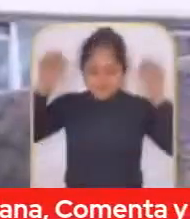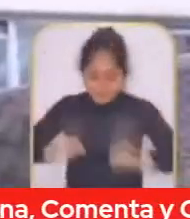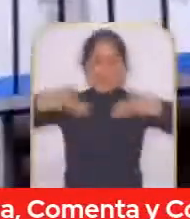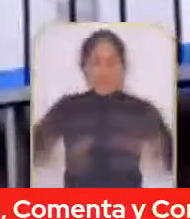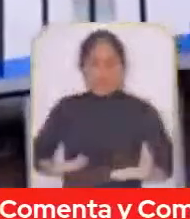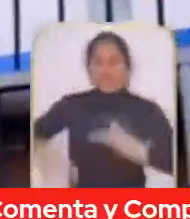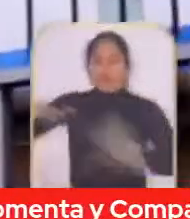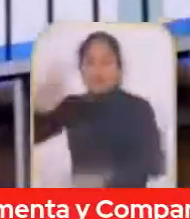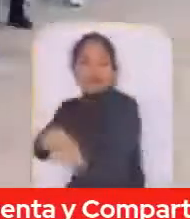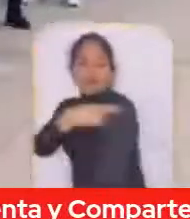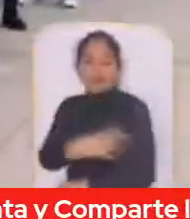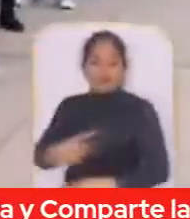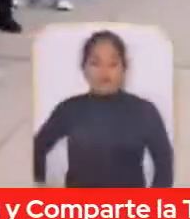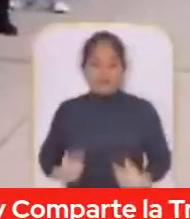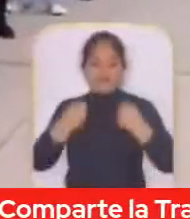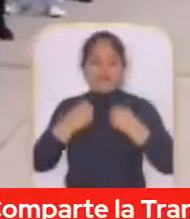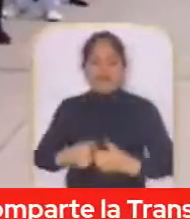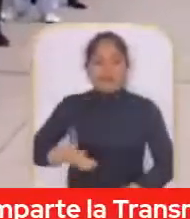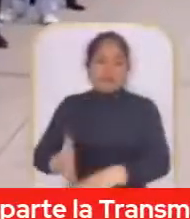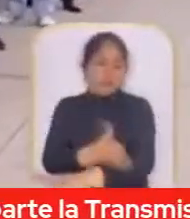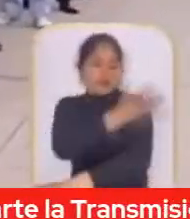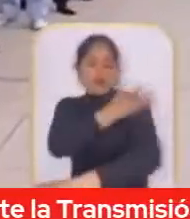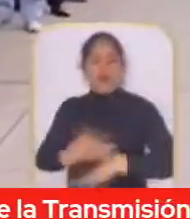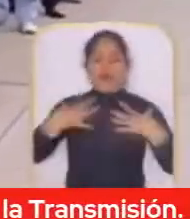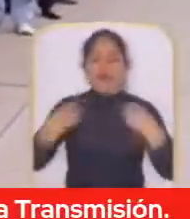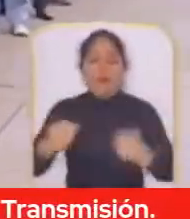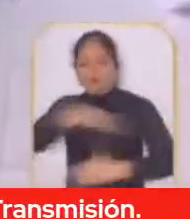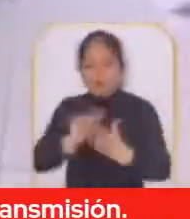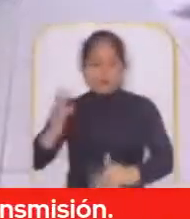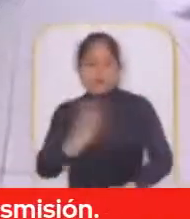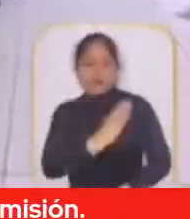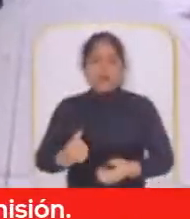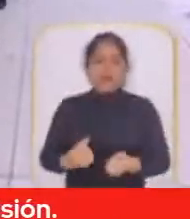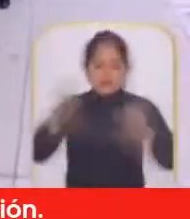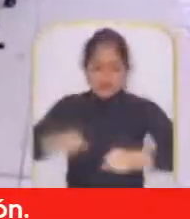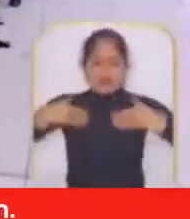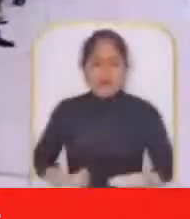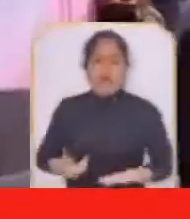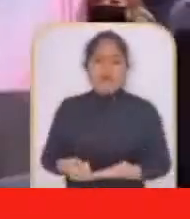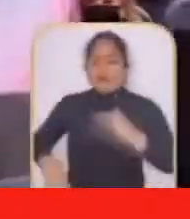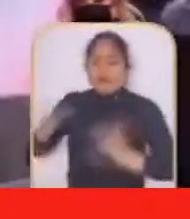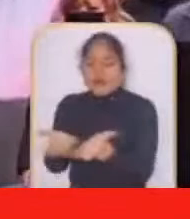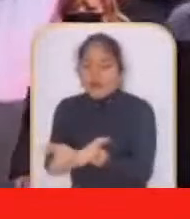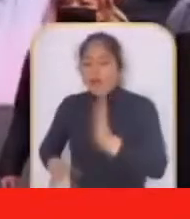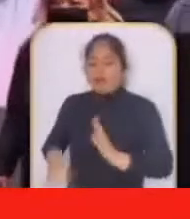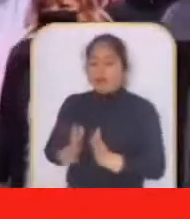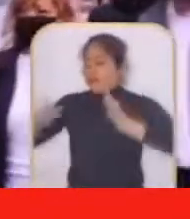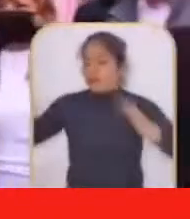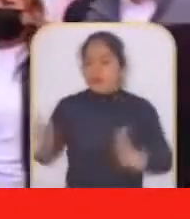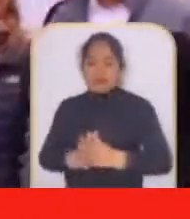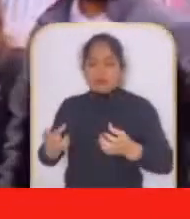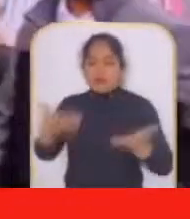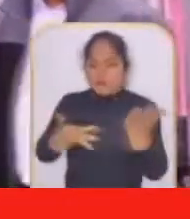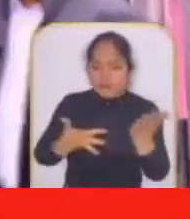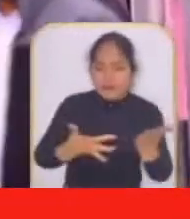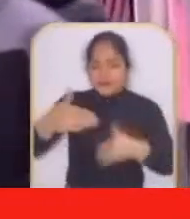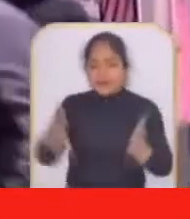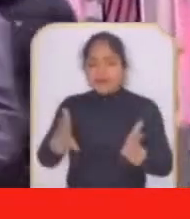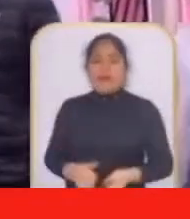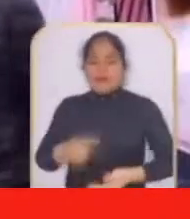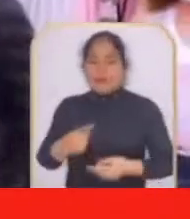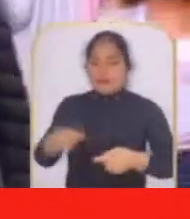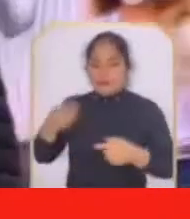¡Sí se puede! Construir un hospital de neoplásicas y mejorar la salud de todos los chalacos. ¡Sí se puede! Modernizar las instituciones educativas con